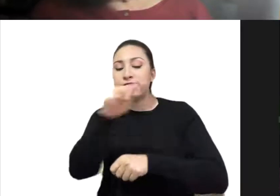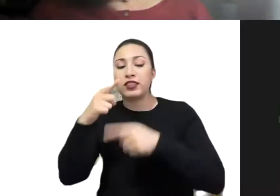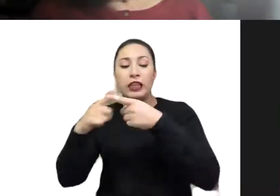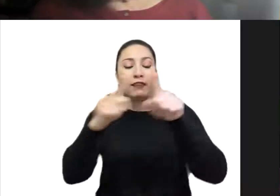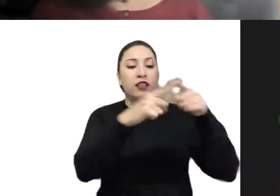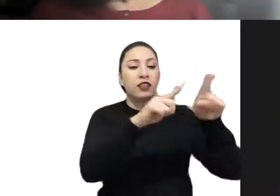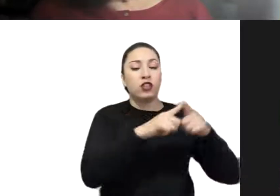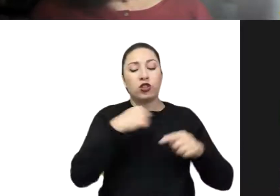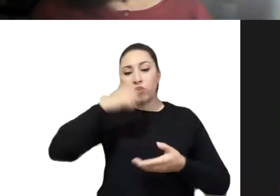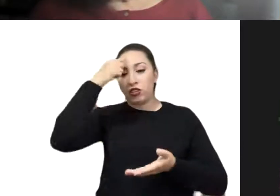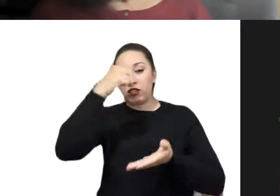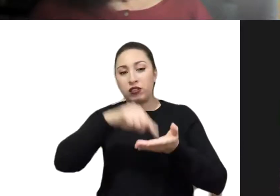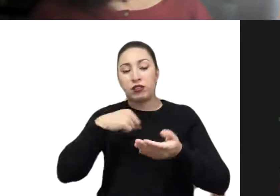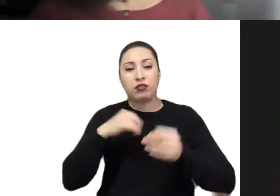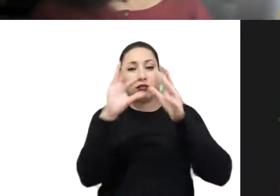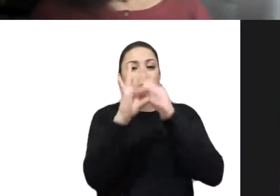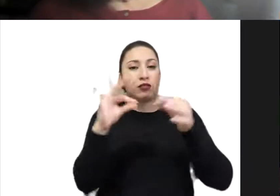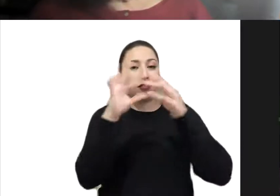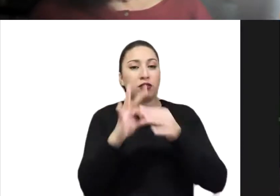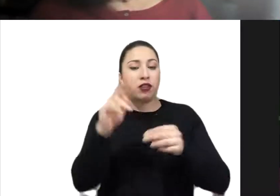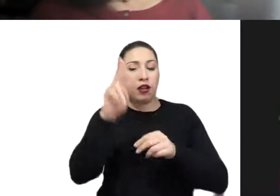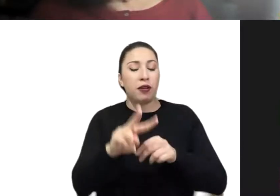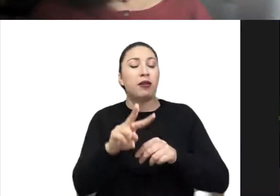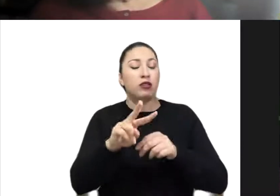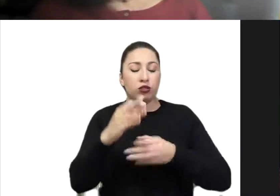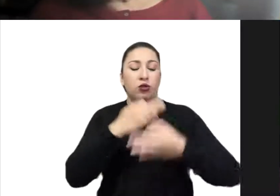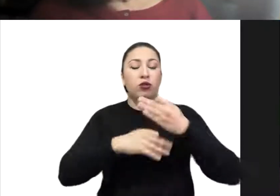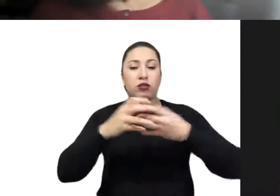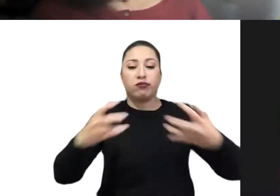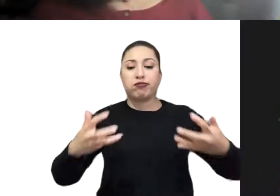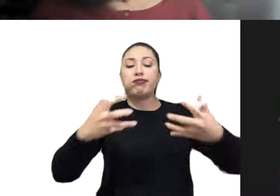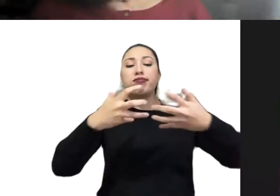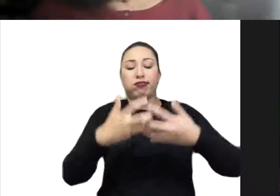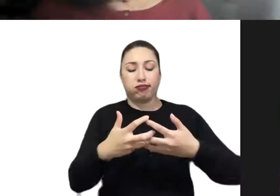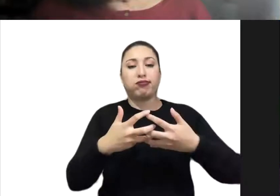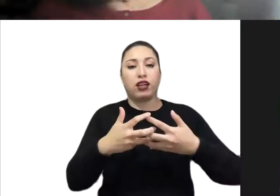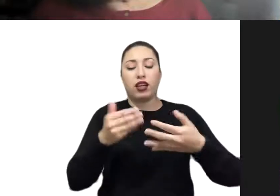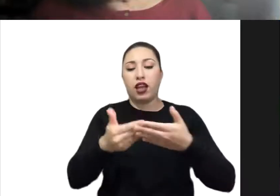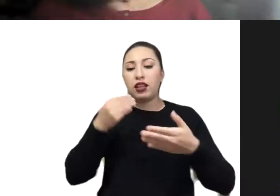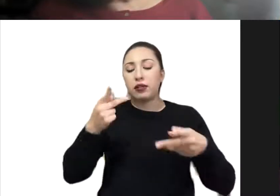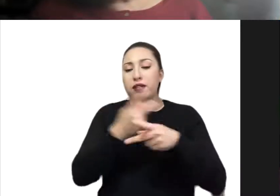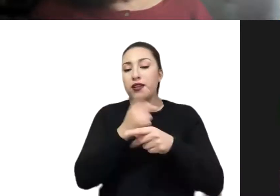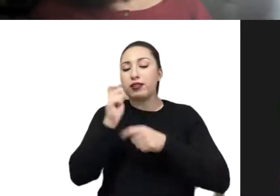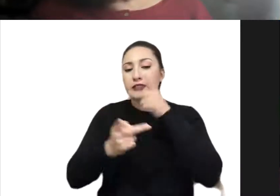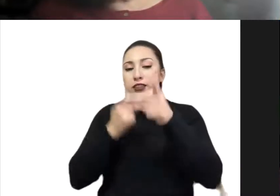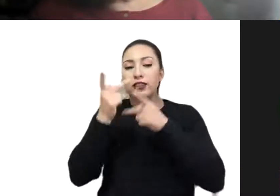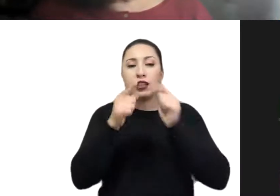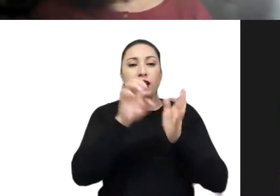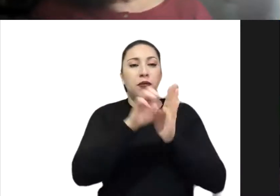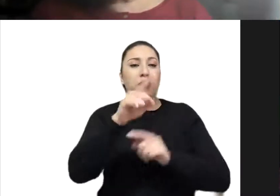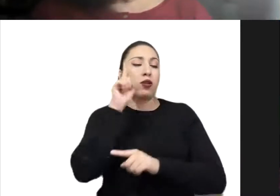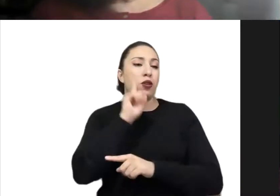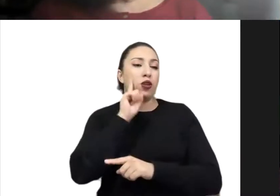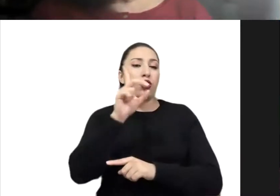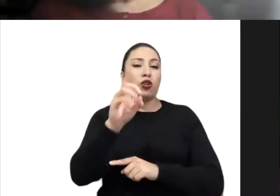mi presentación va a ir muy en sintonía con lo que ya comentaron tanto Dolores,